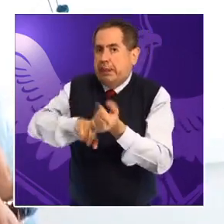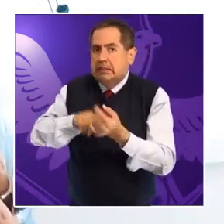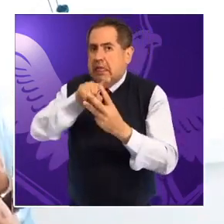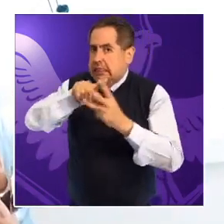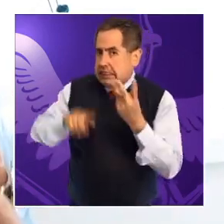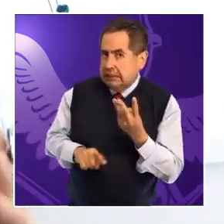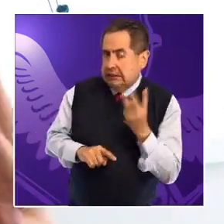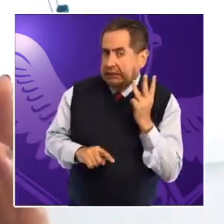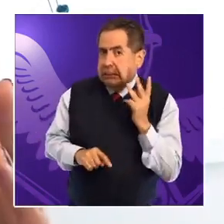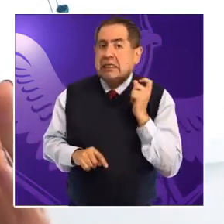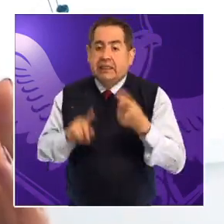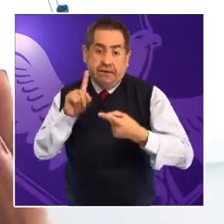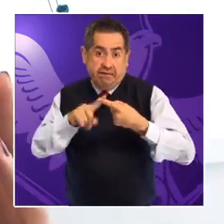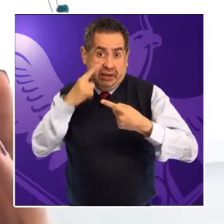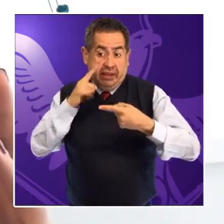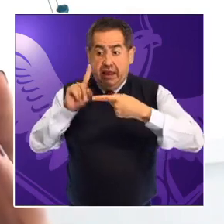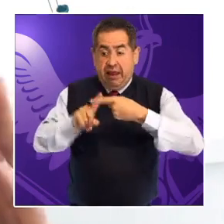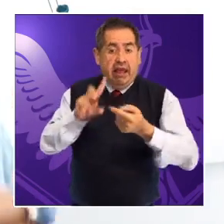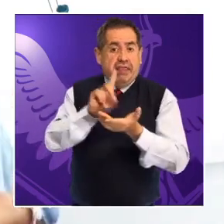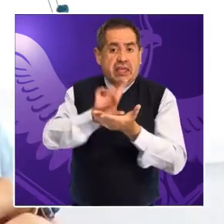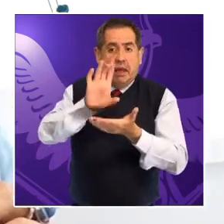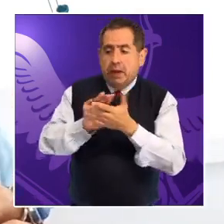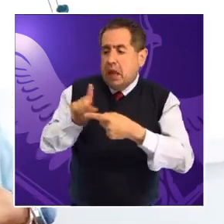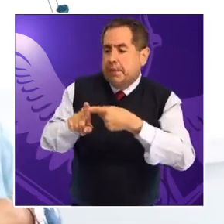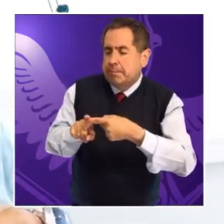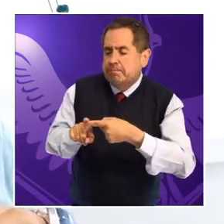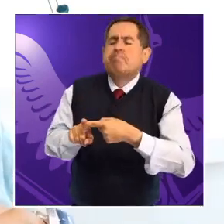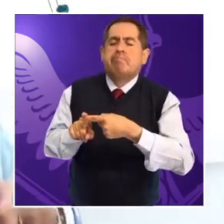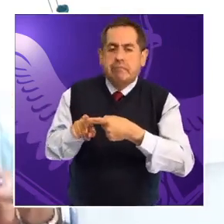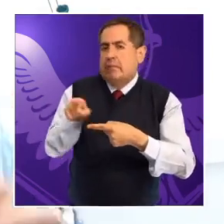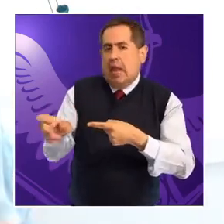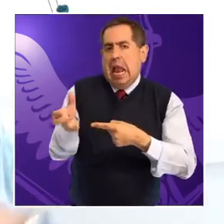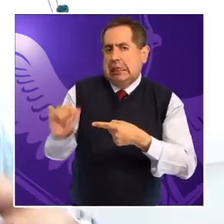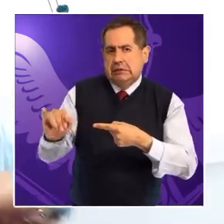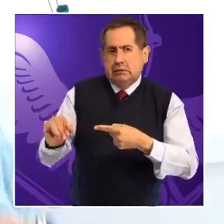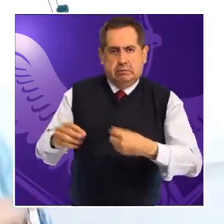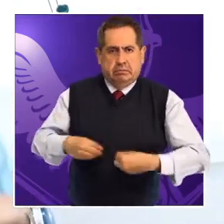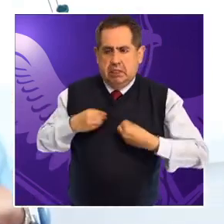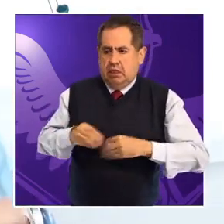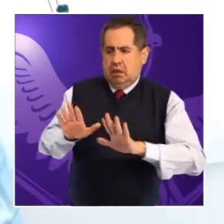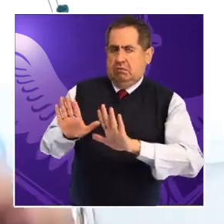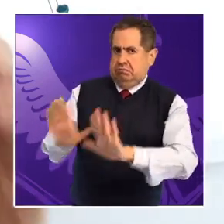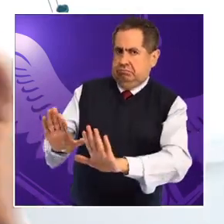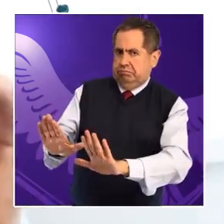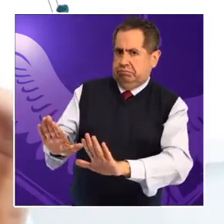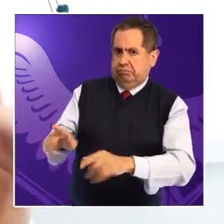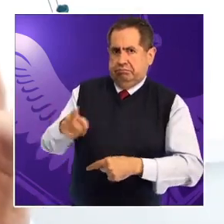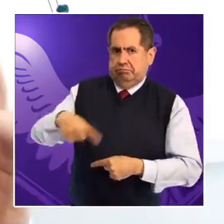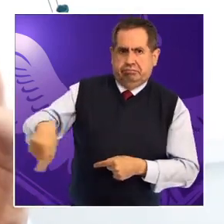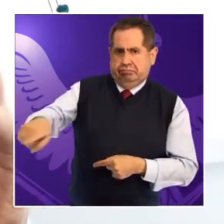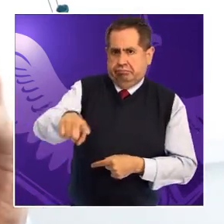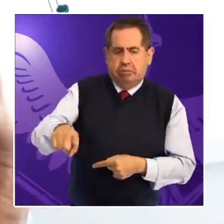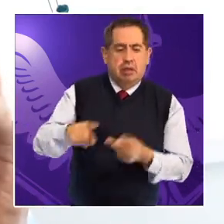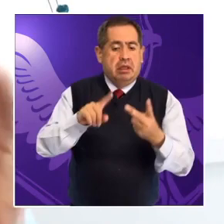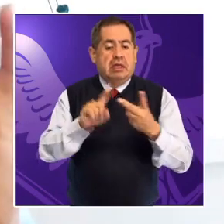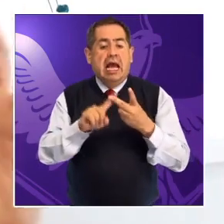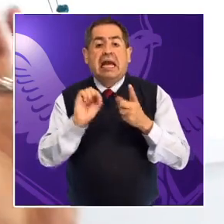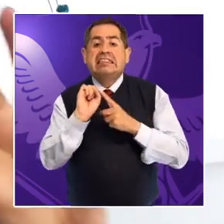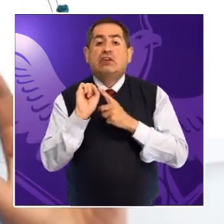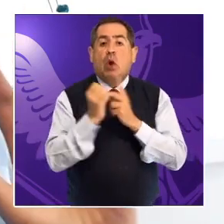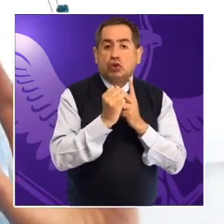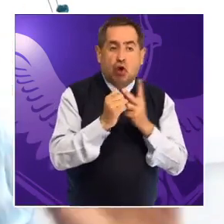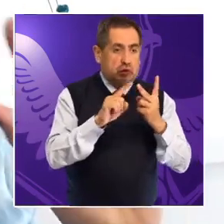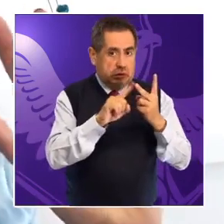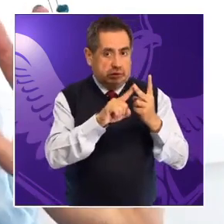dimensiones significa que la discapacidad la podemos pensar como condición, la podemos pensar como situación y la